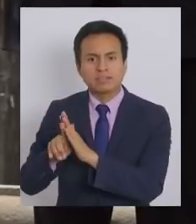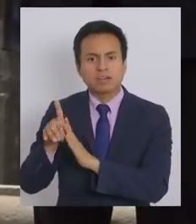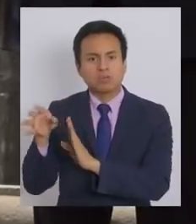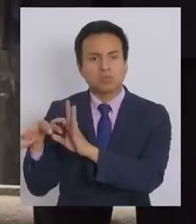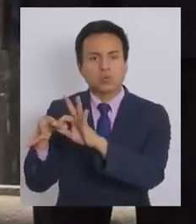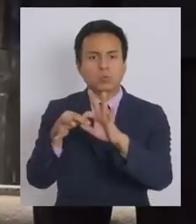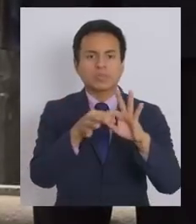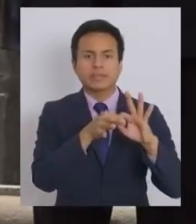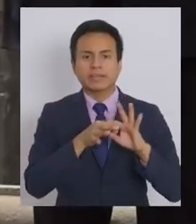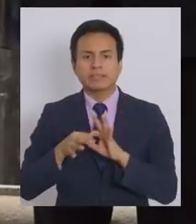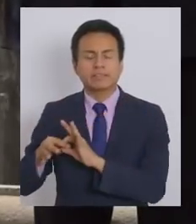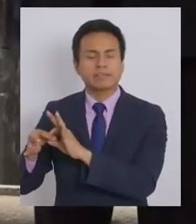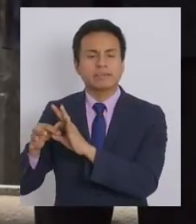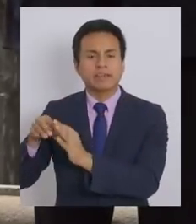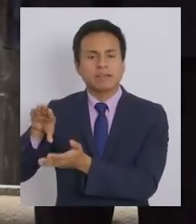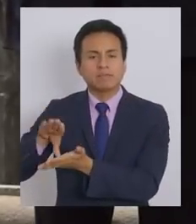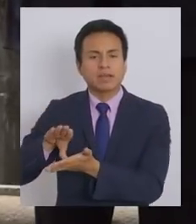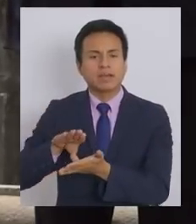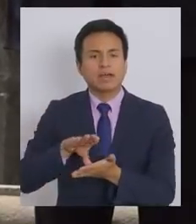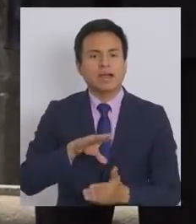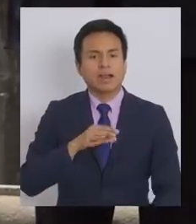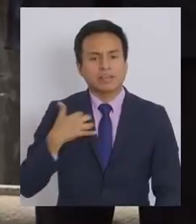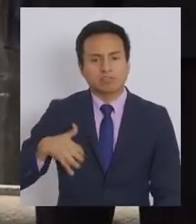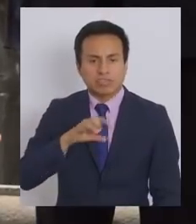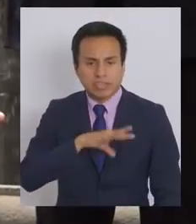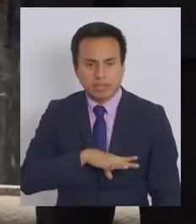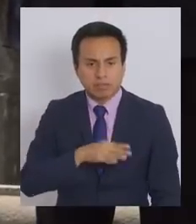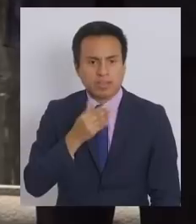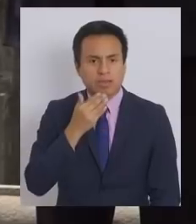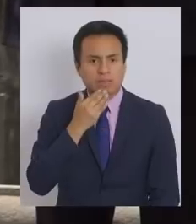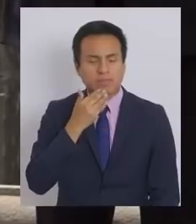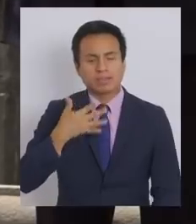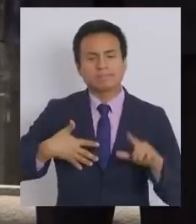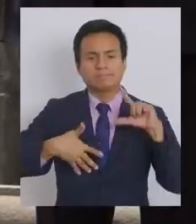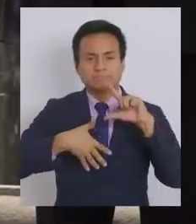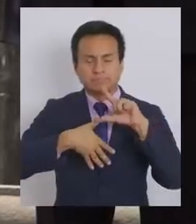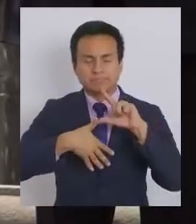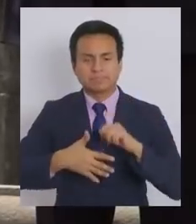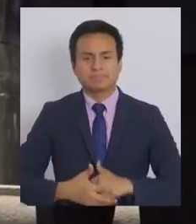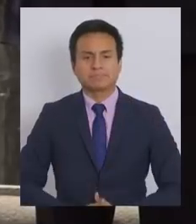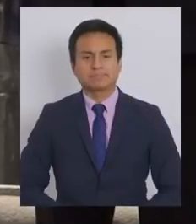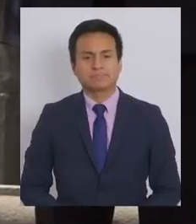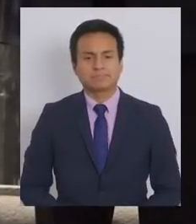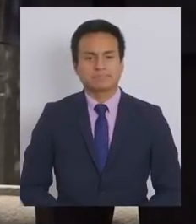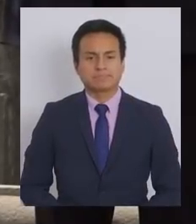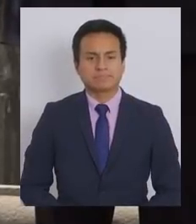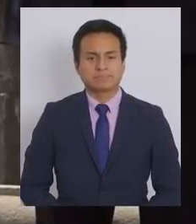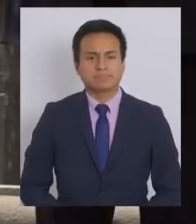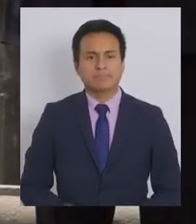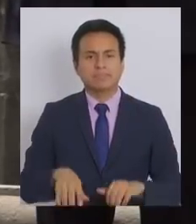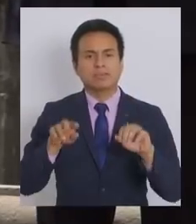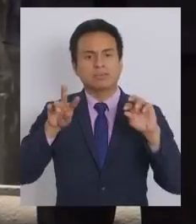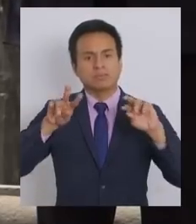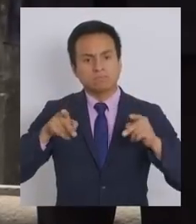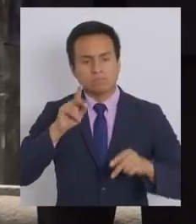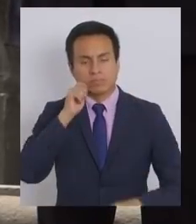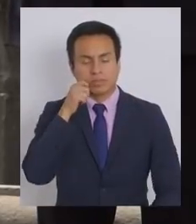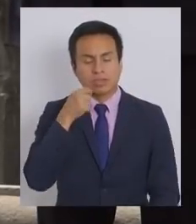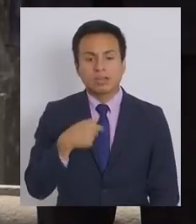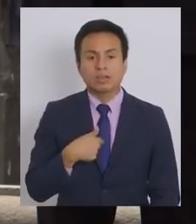unidad entre argentinos, chilenos y también entre latinoamericanos. Con lo cual,